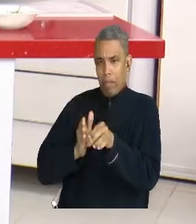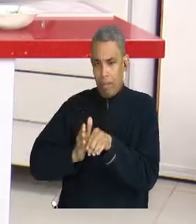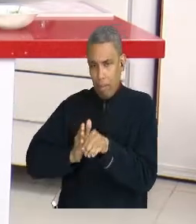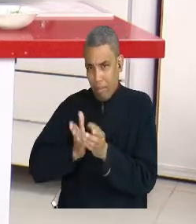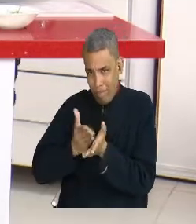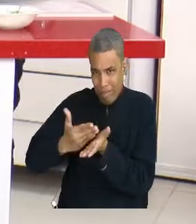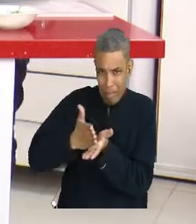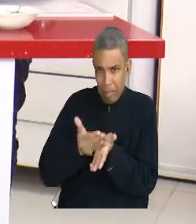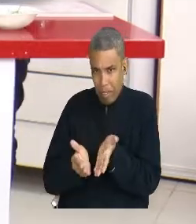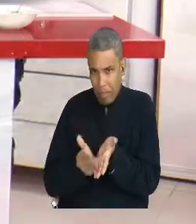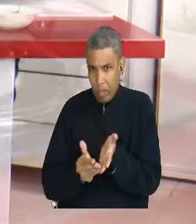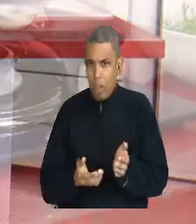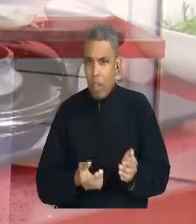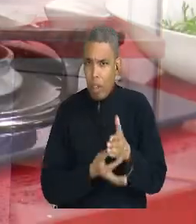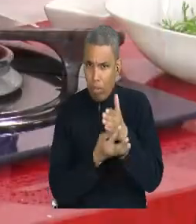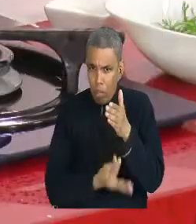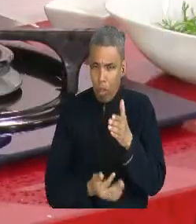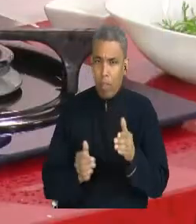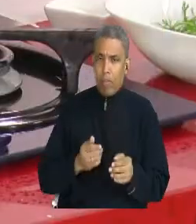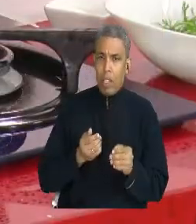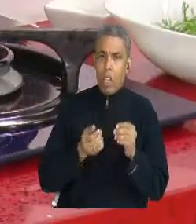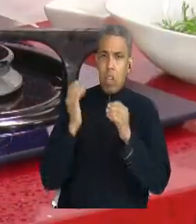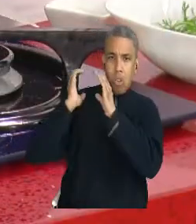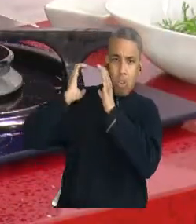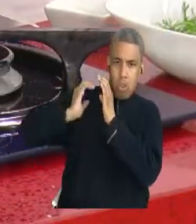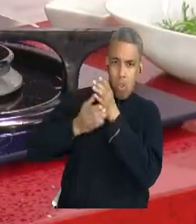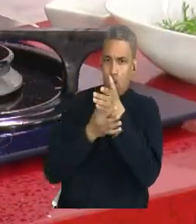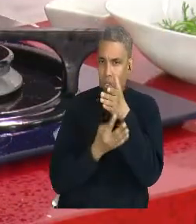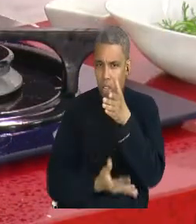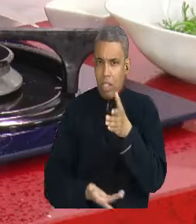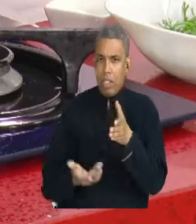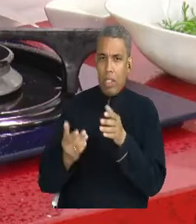coco, leche, yogur y ahorita le voy a agregar poquitico